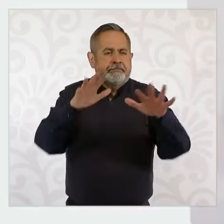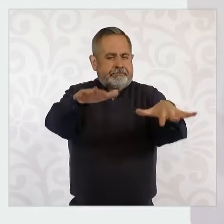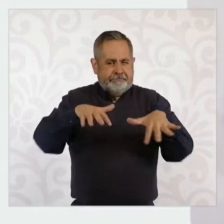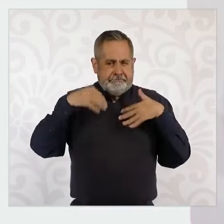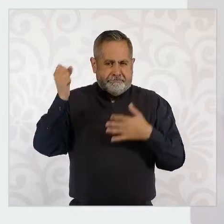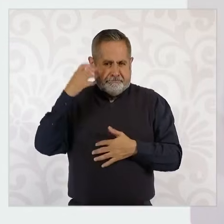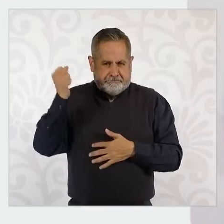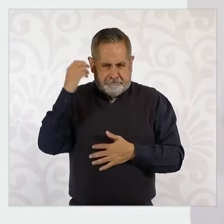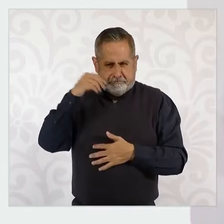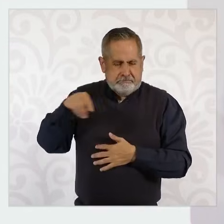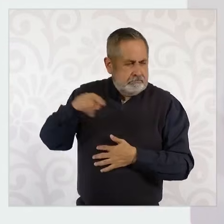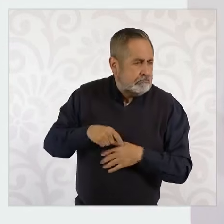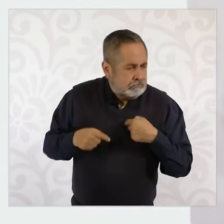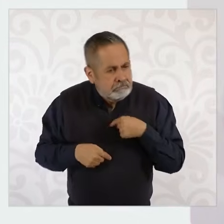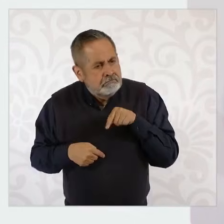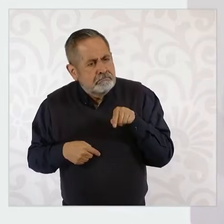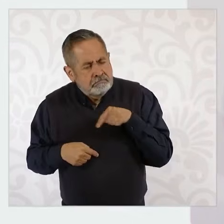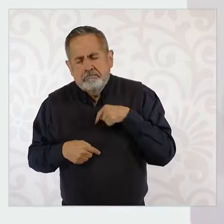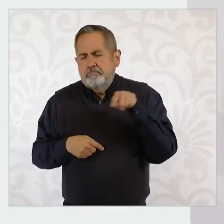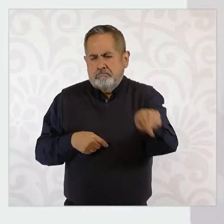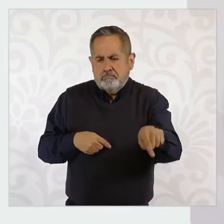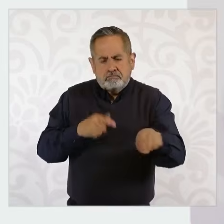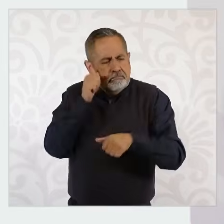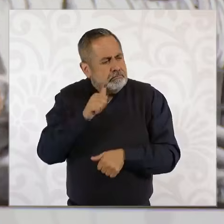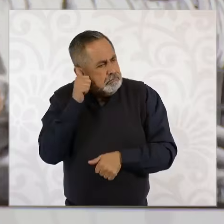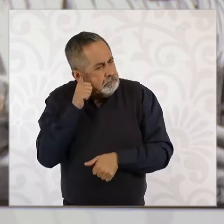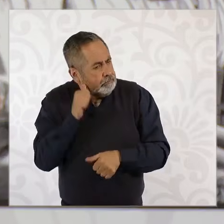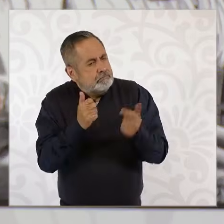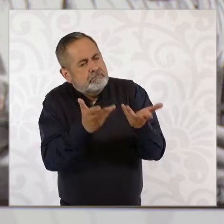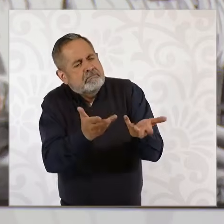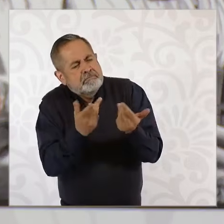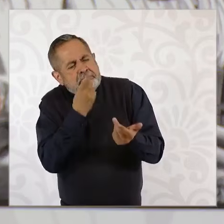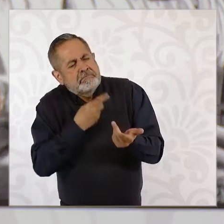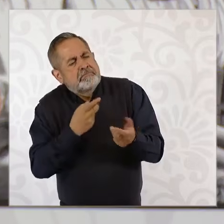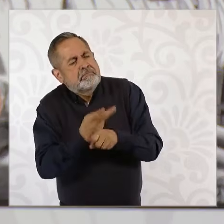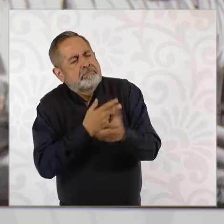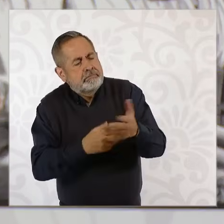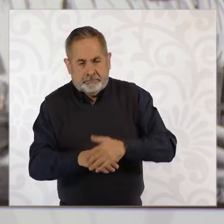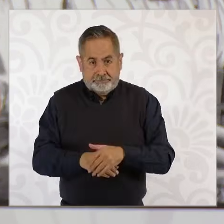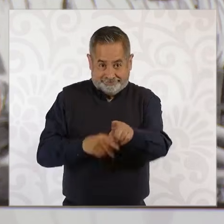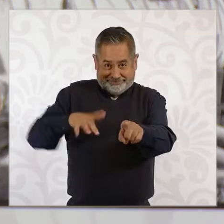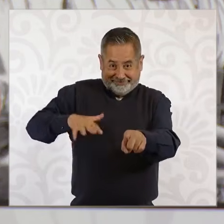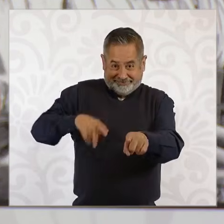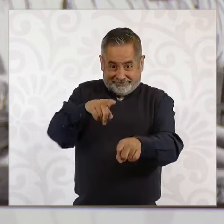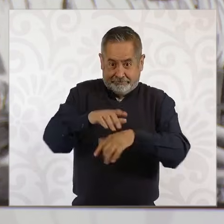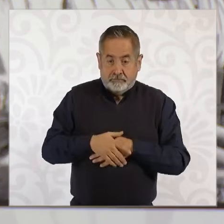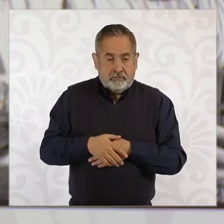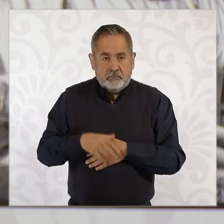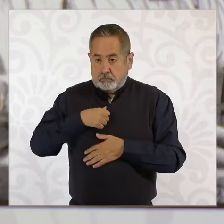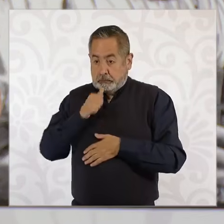evento de las giras pues normalmente escucho a la gente. En este caso, previo a que